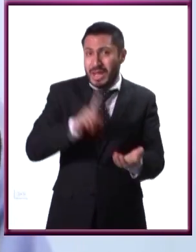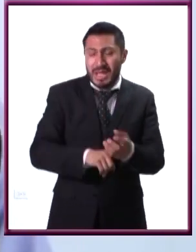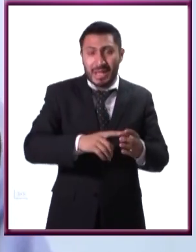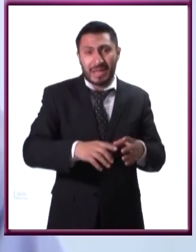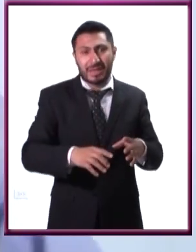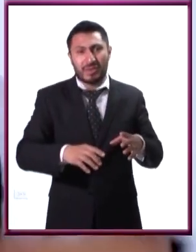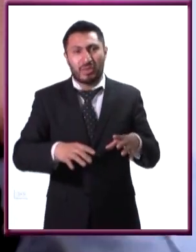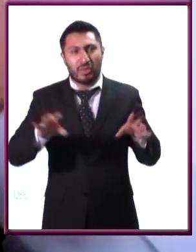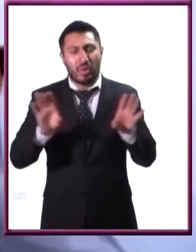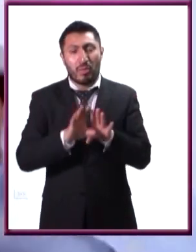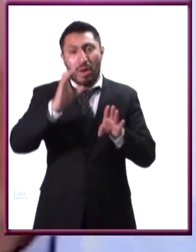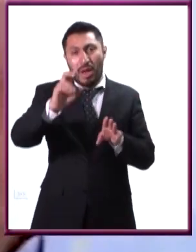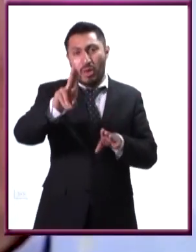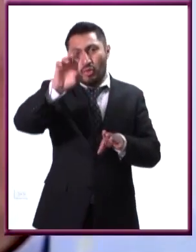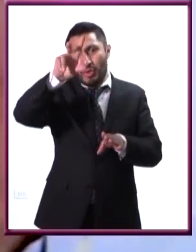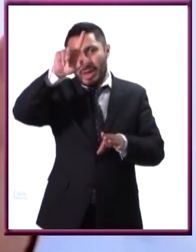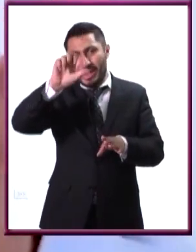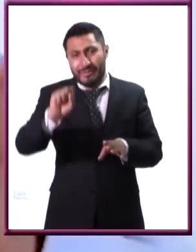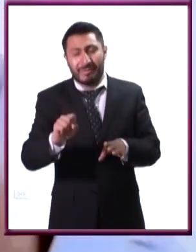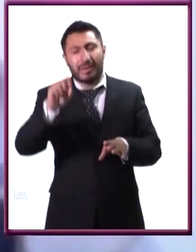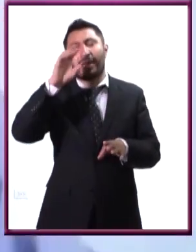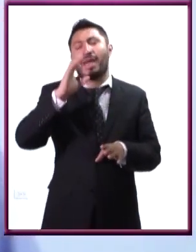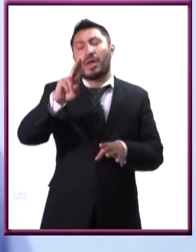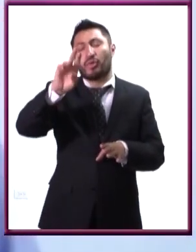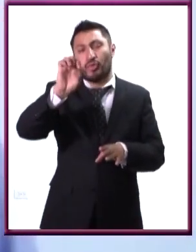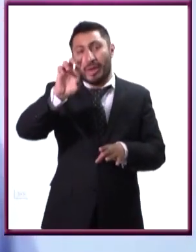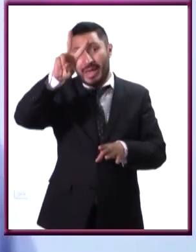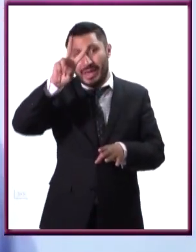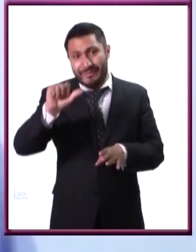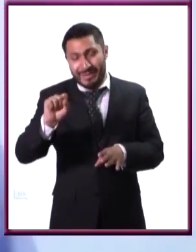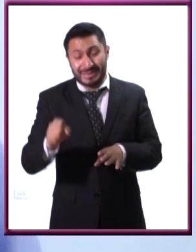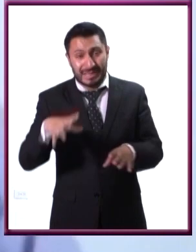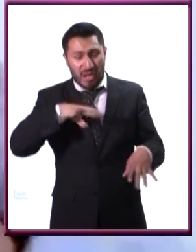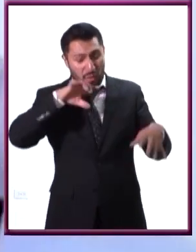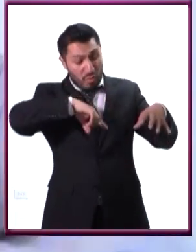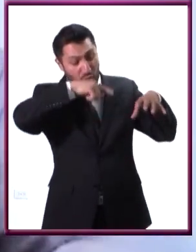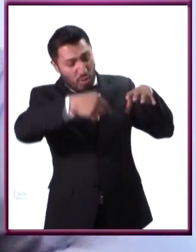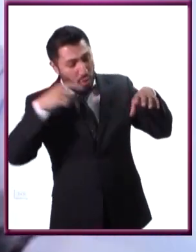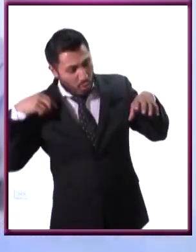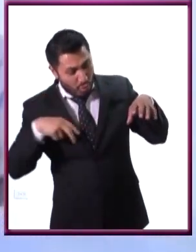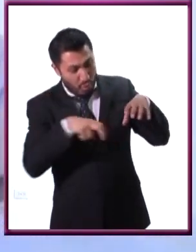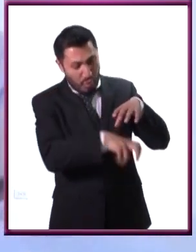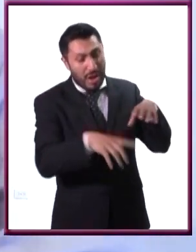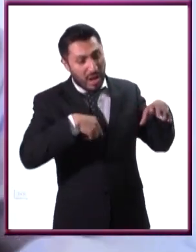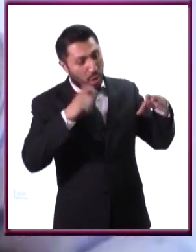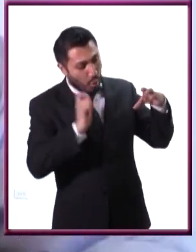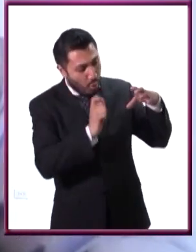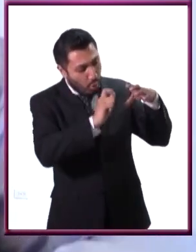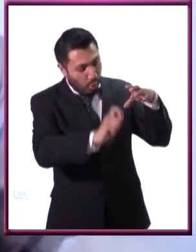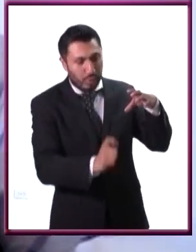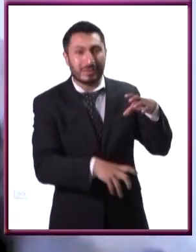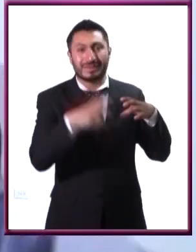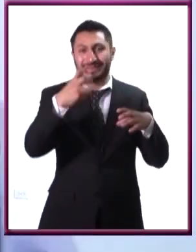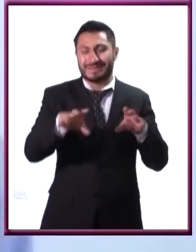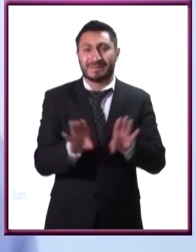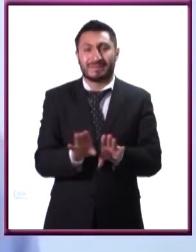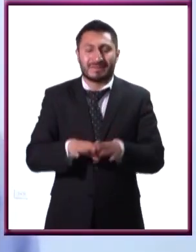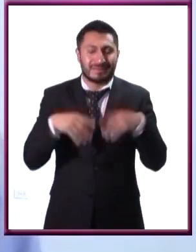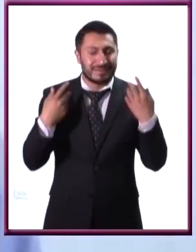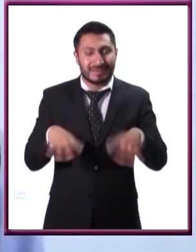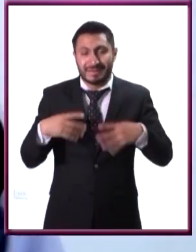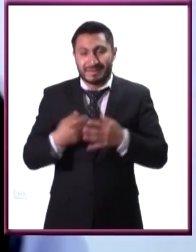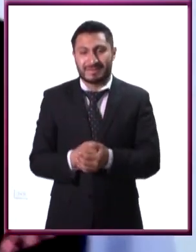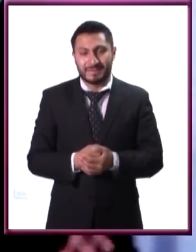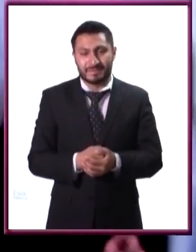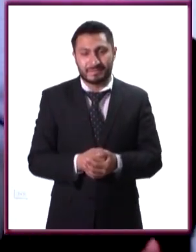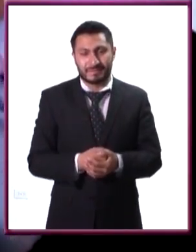registros en las cavernas en las cuales nosotros pintamos símbolos en las cuevas a través de agarrar pintura y soplarla y dejar una mano